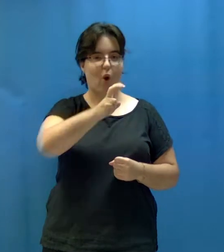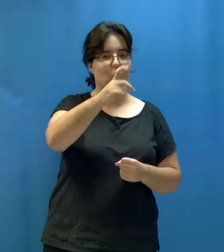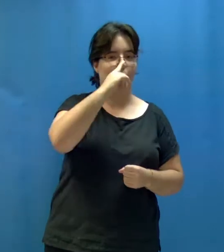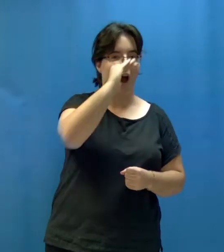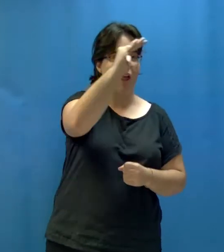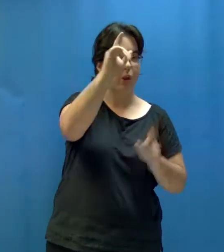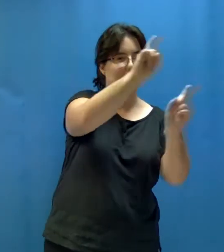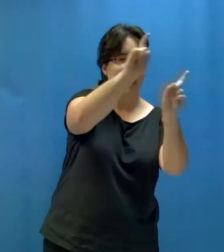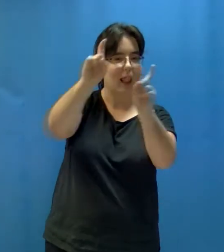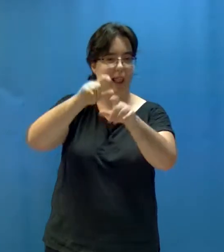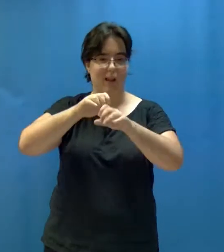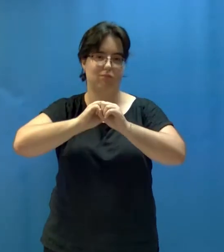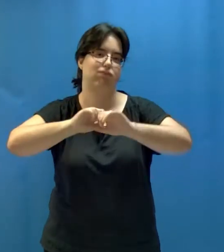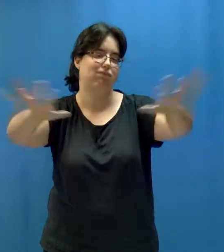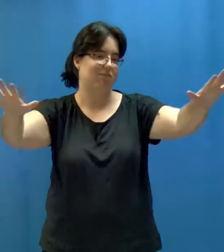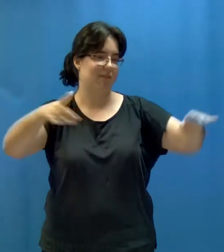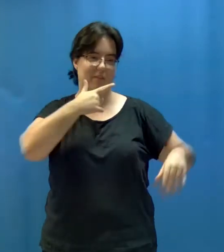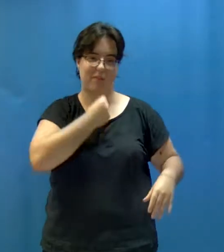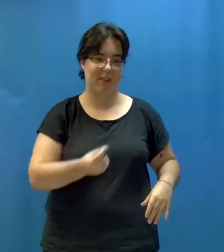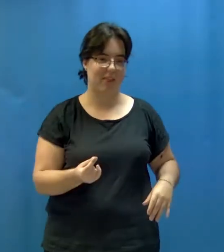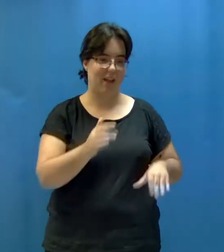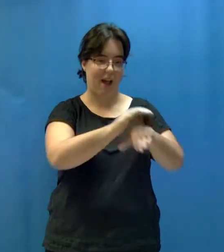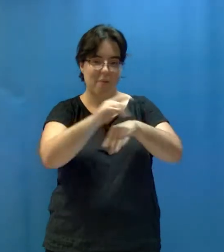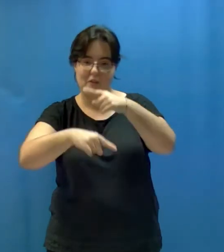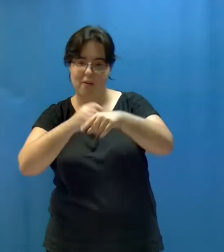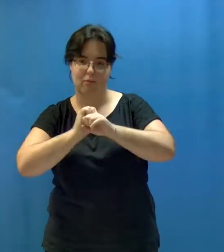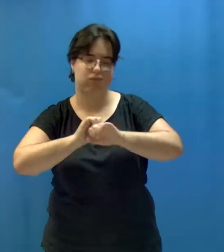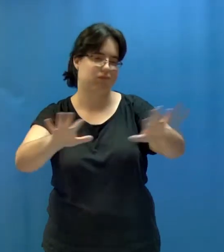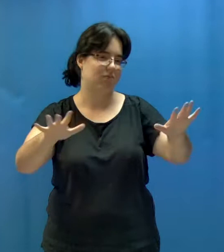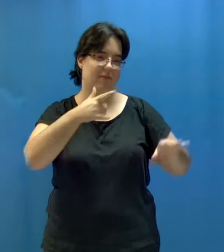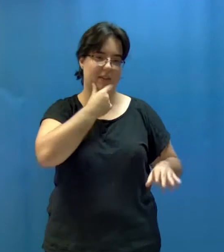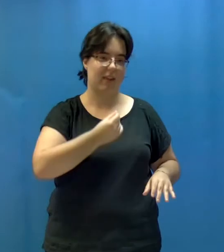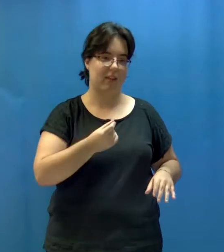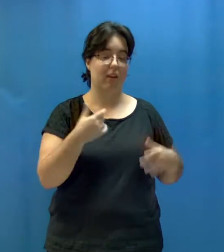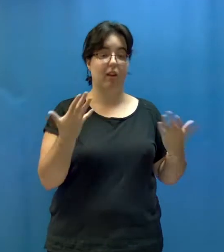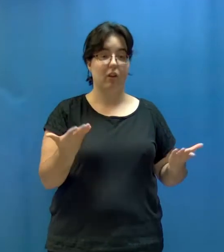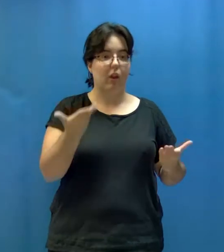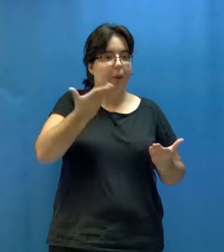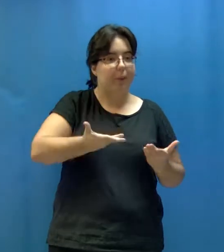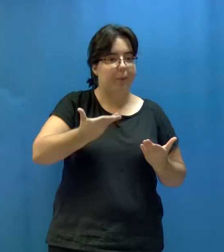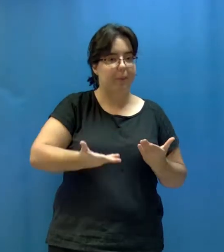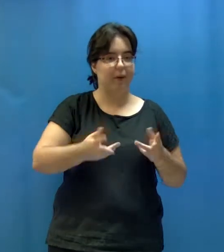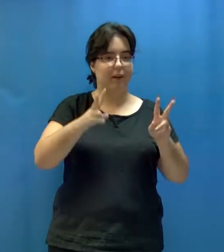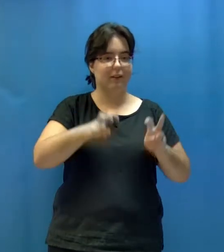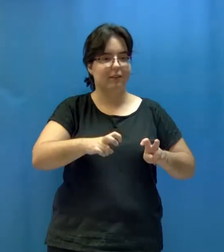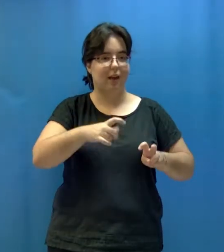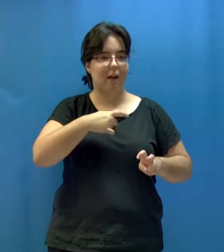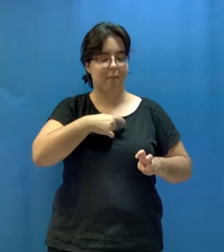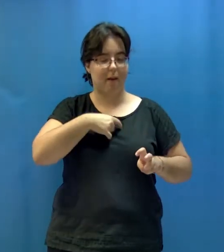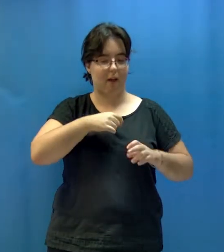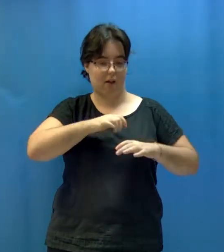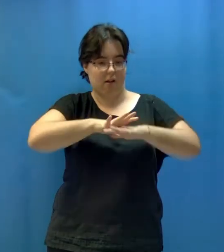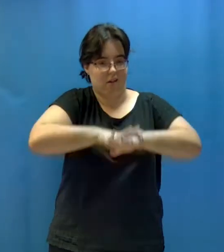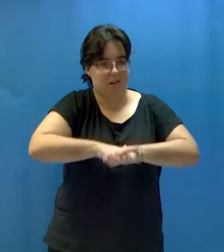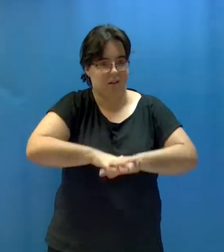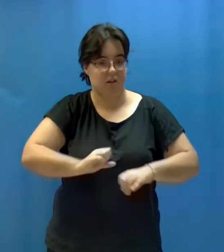a familia y amigos. Y es que, tal y como indicábamos en la moción, uno de los pasos más importantes para el crecimiento de la tasa de reanimación pasa por educar a todo